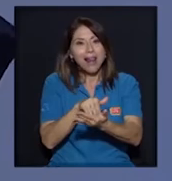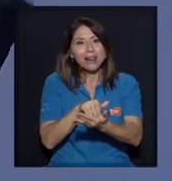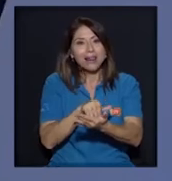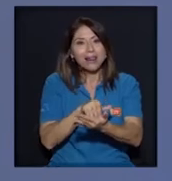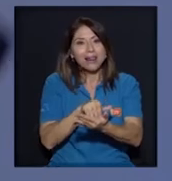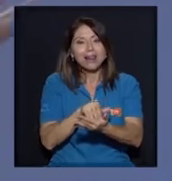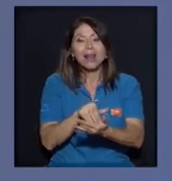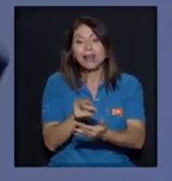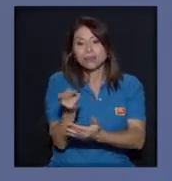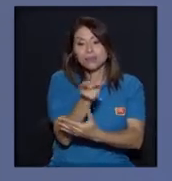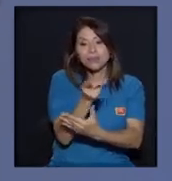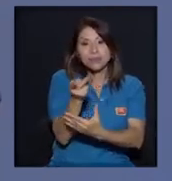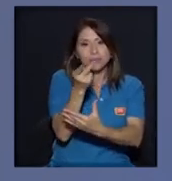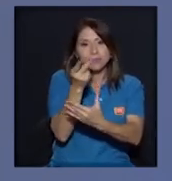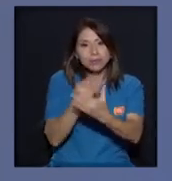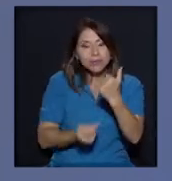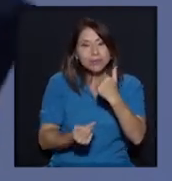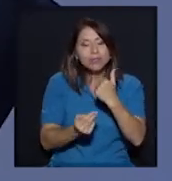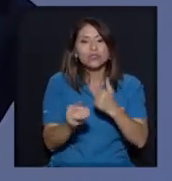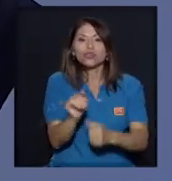permiten, la verdad